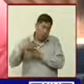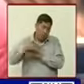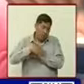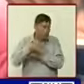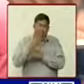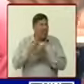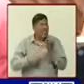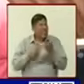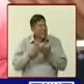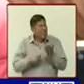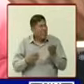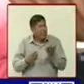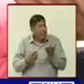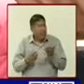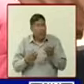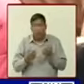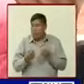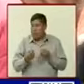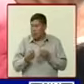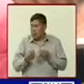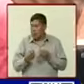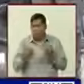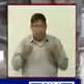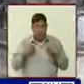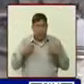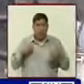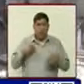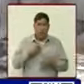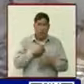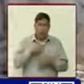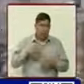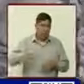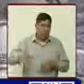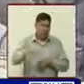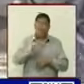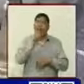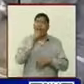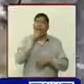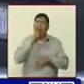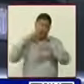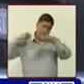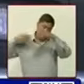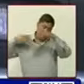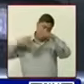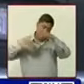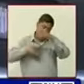quiero tampoco comentar mal, de que tenemos pues en el sector aguas subterráneas.